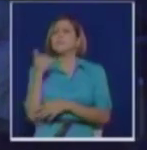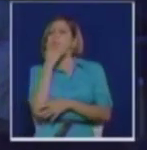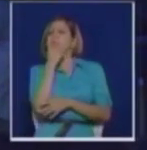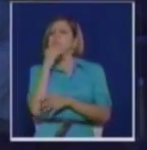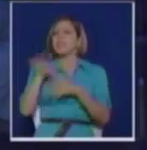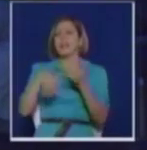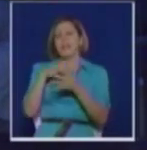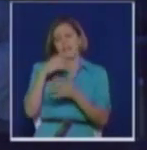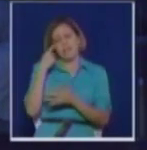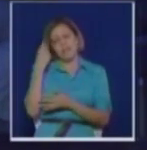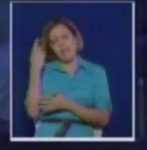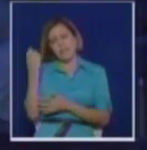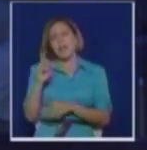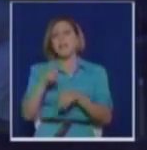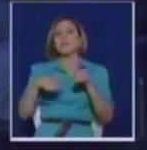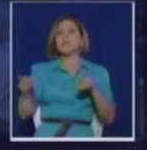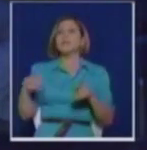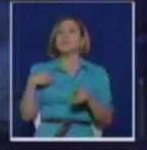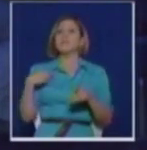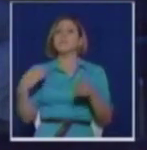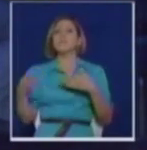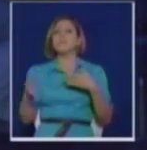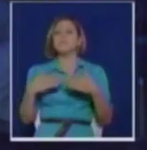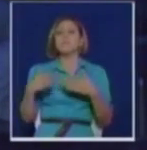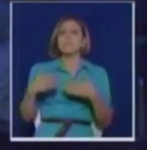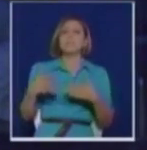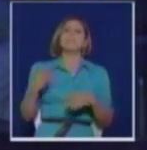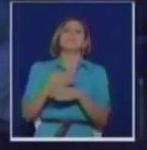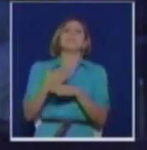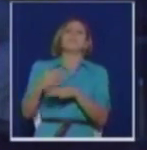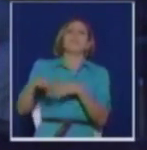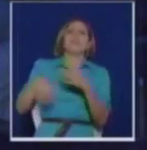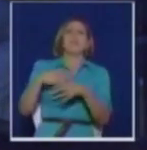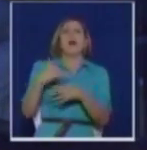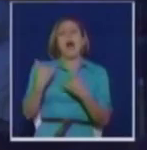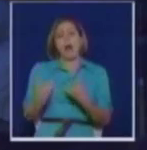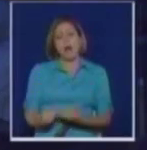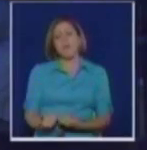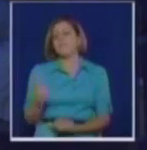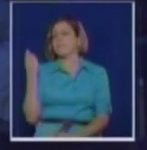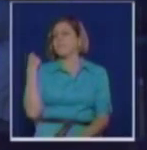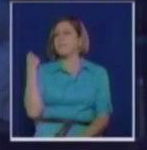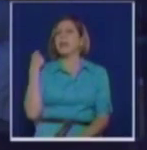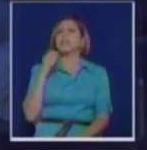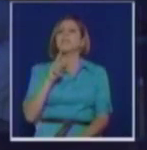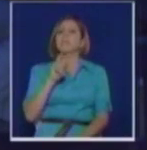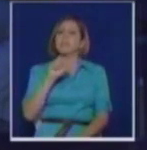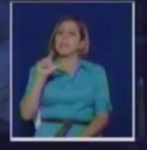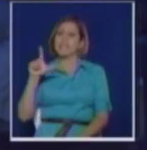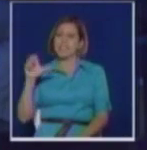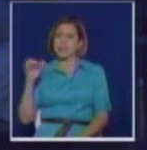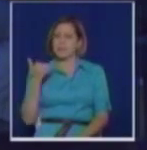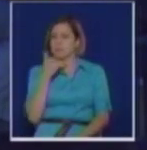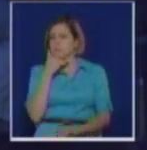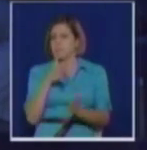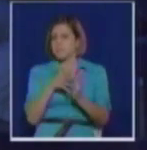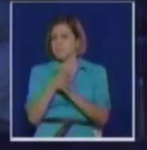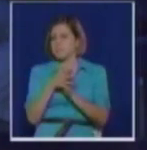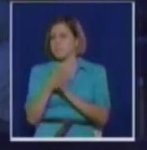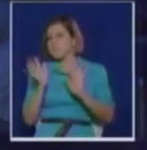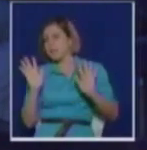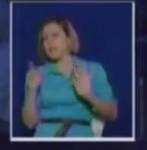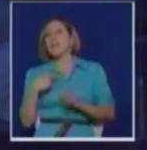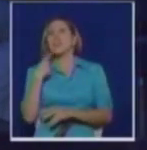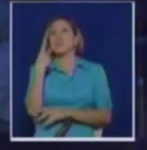momento determinado, ya que varios adversarios lo han puesto en problemas. Y ayer Valledupar no fue la excepción. Hay que recordar que América tiene 2 partidos